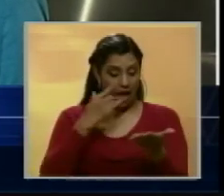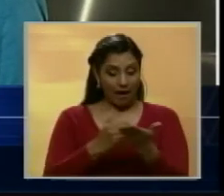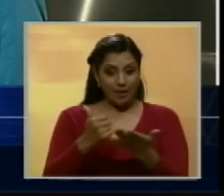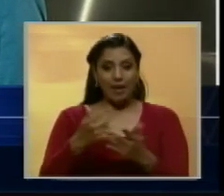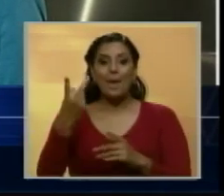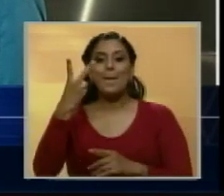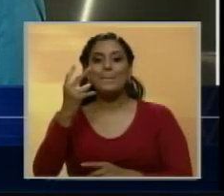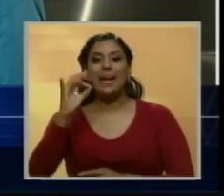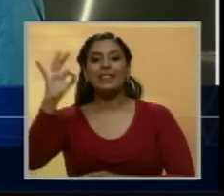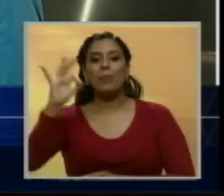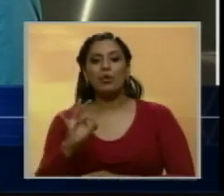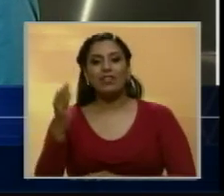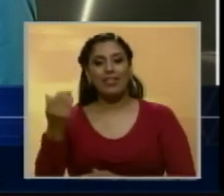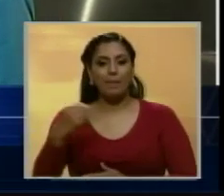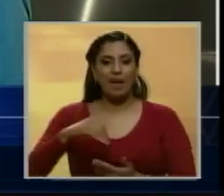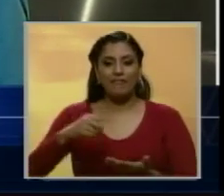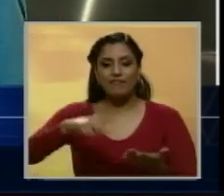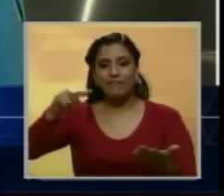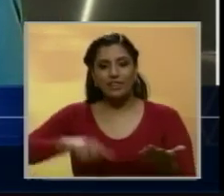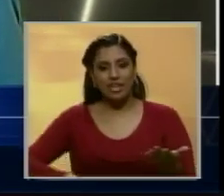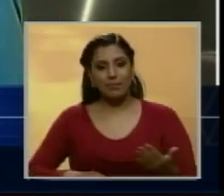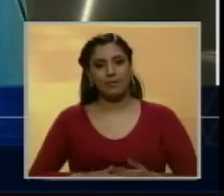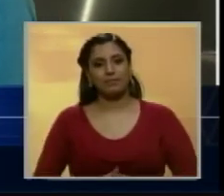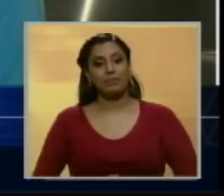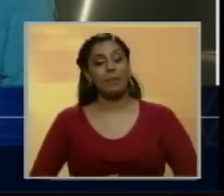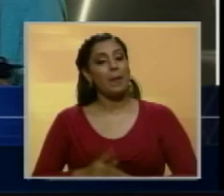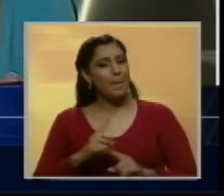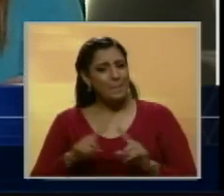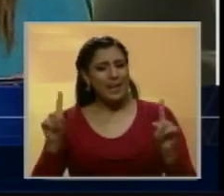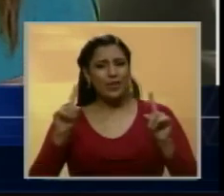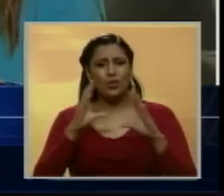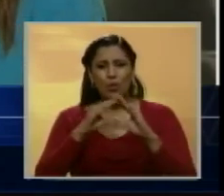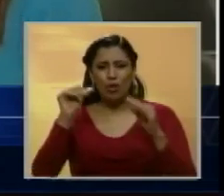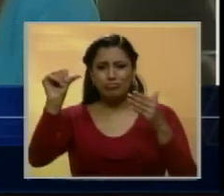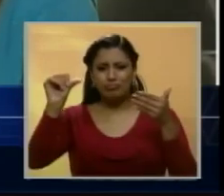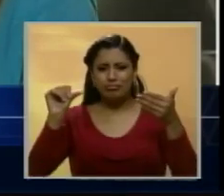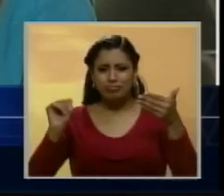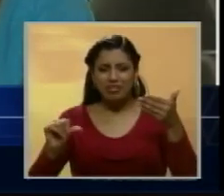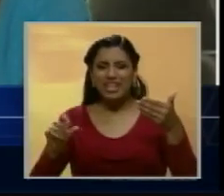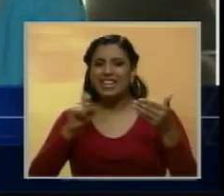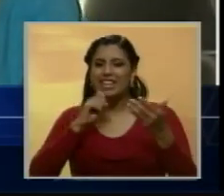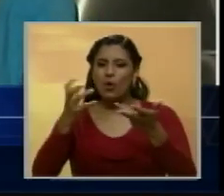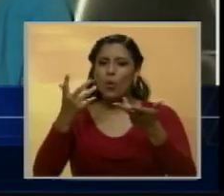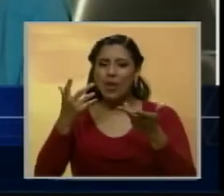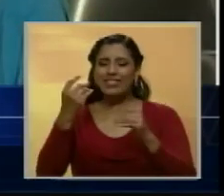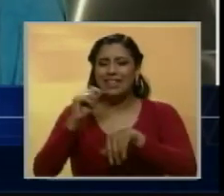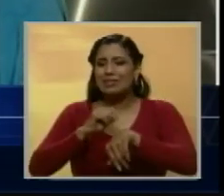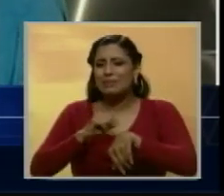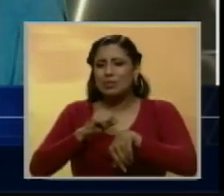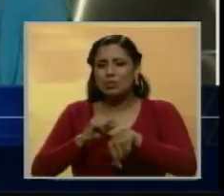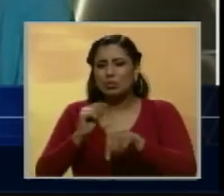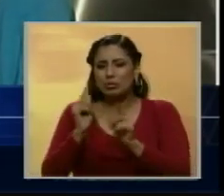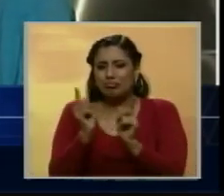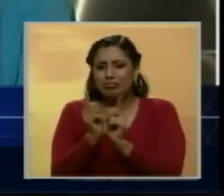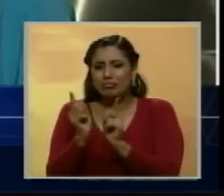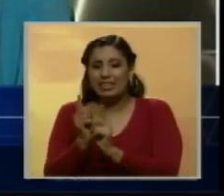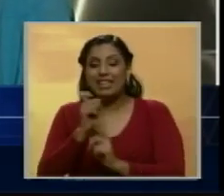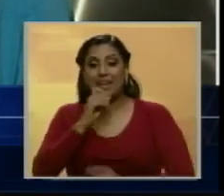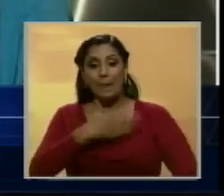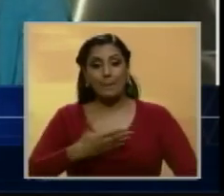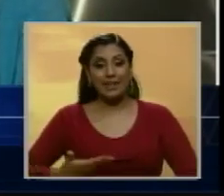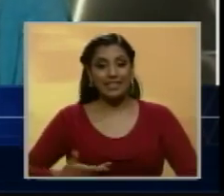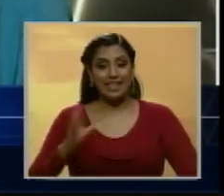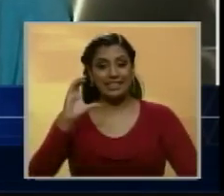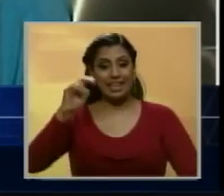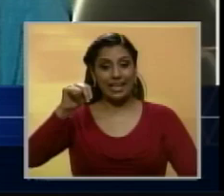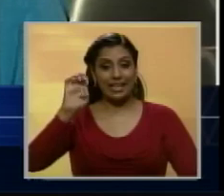a 20% del padrón electoral. Pero todos estos detalles los va a aclarar dentro de muy breves momentos la presidenta